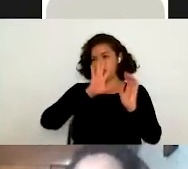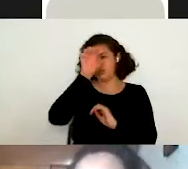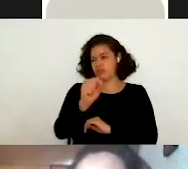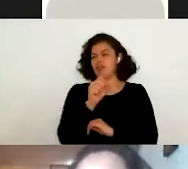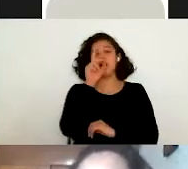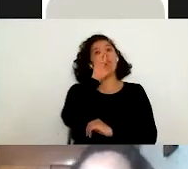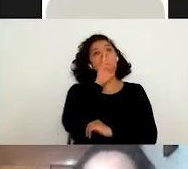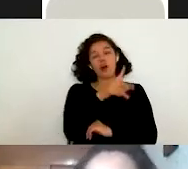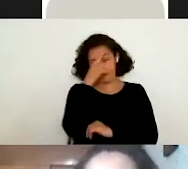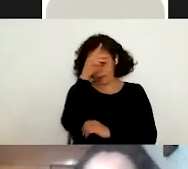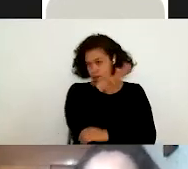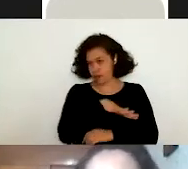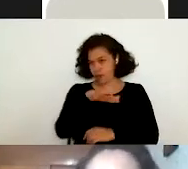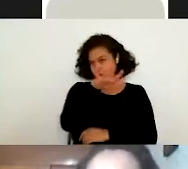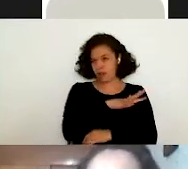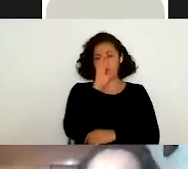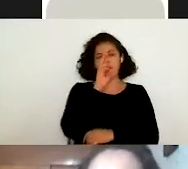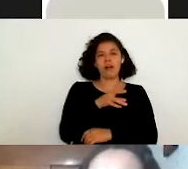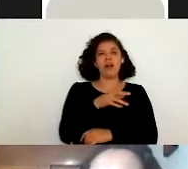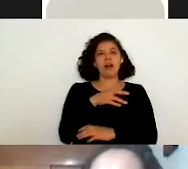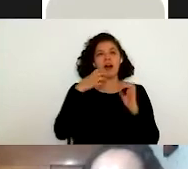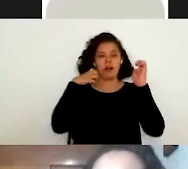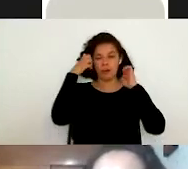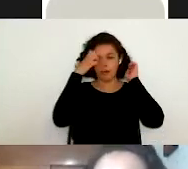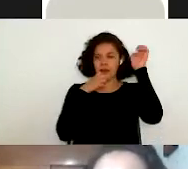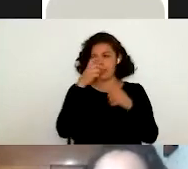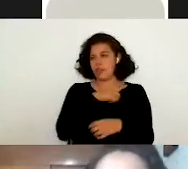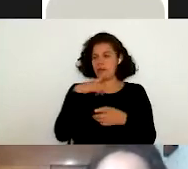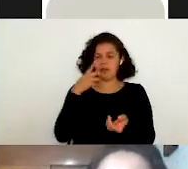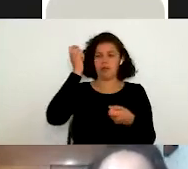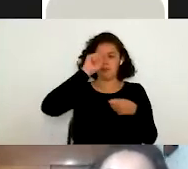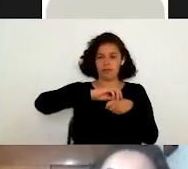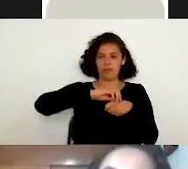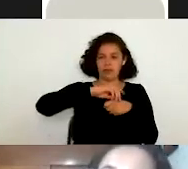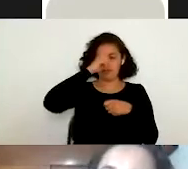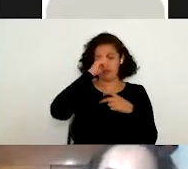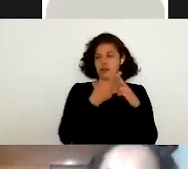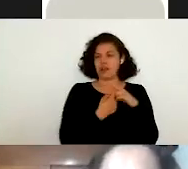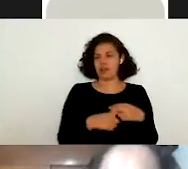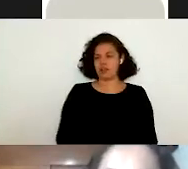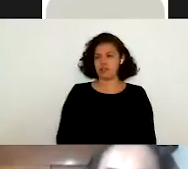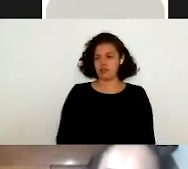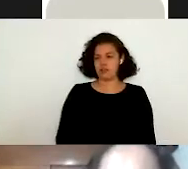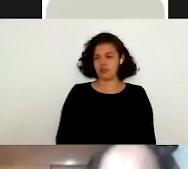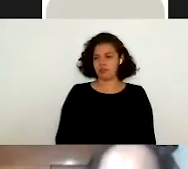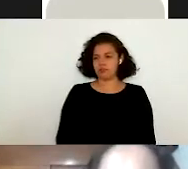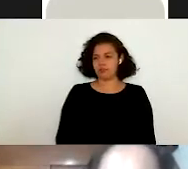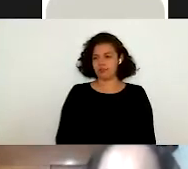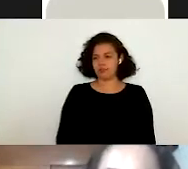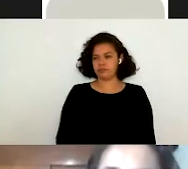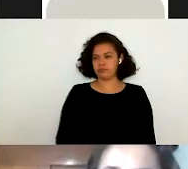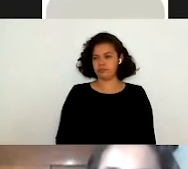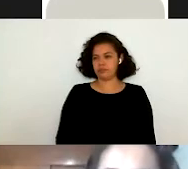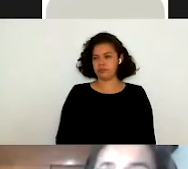digamos, en un escenario ideal, la evaluación debe plantearse desde el principio. Es decir, desde el principio tenemos